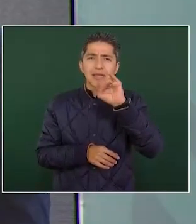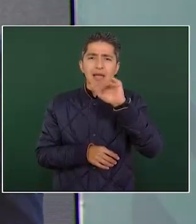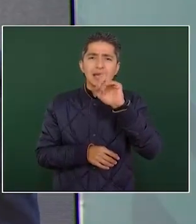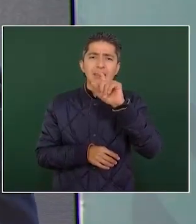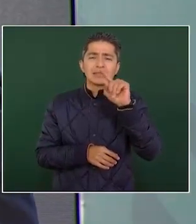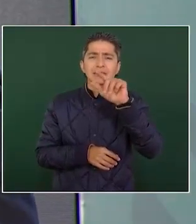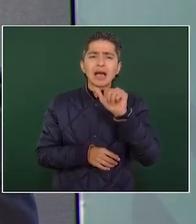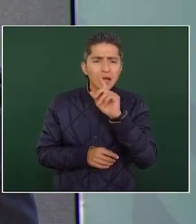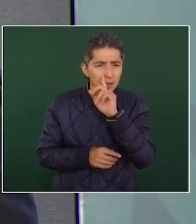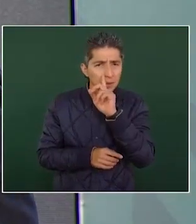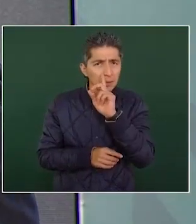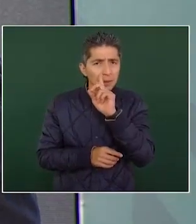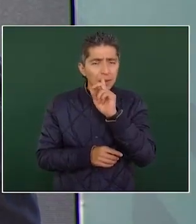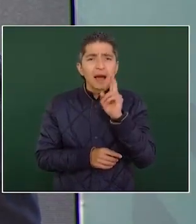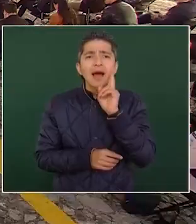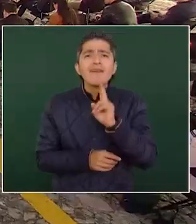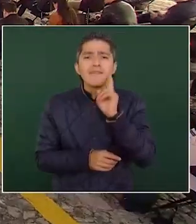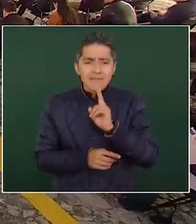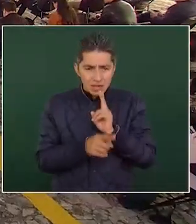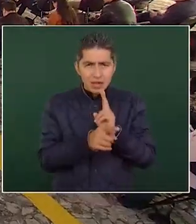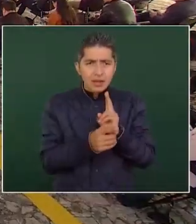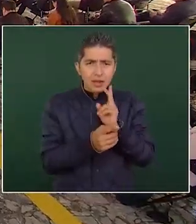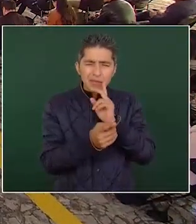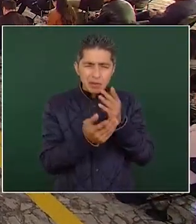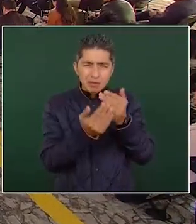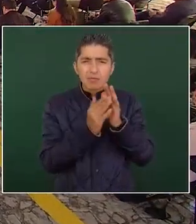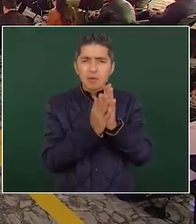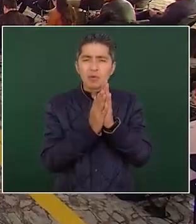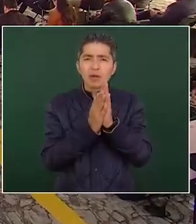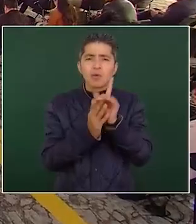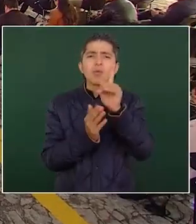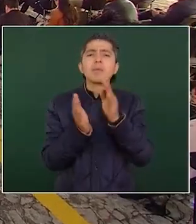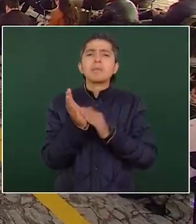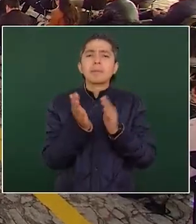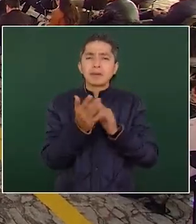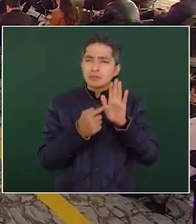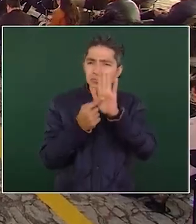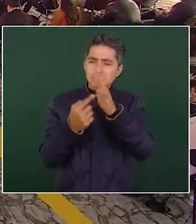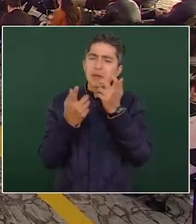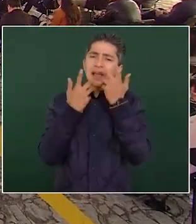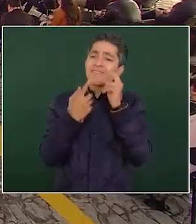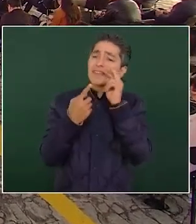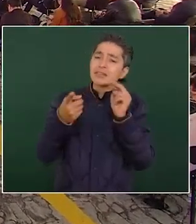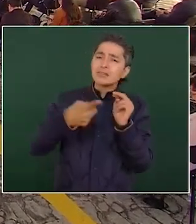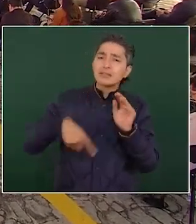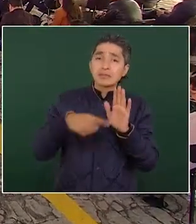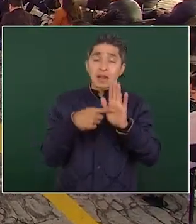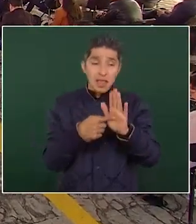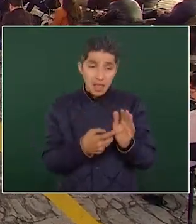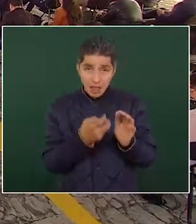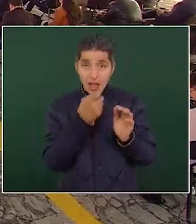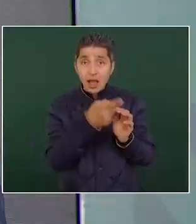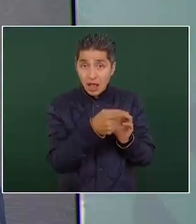A ver si no están por ahí también unos documentos que les quiero mostrar, porque él era el